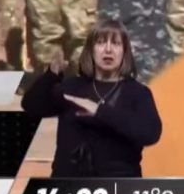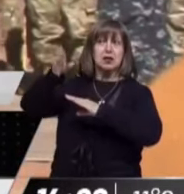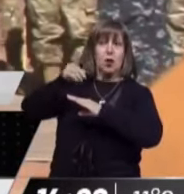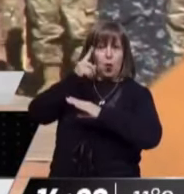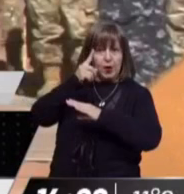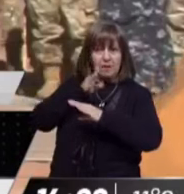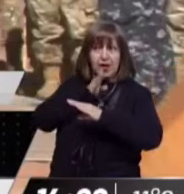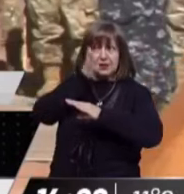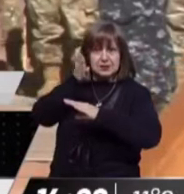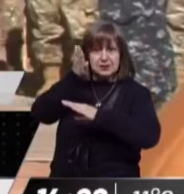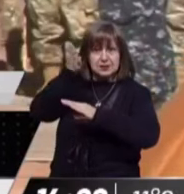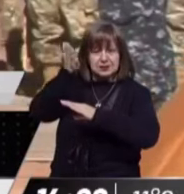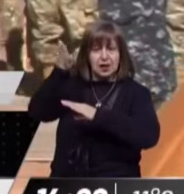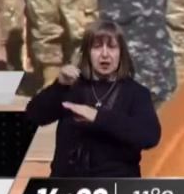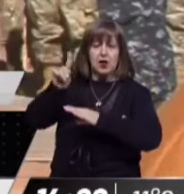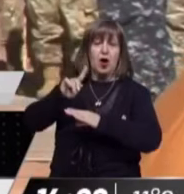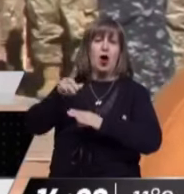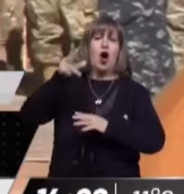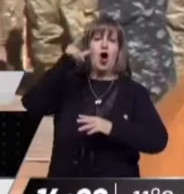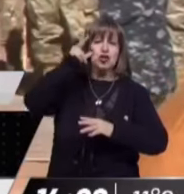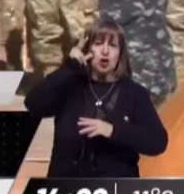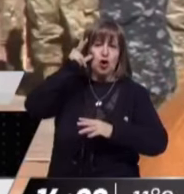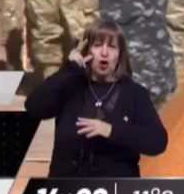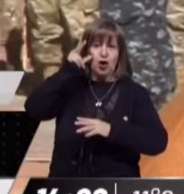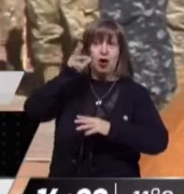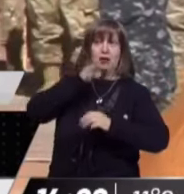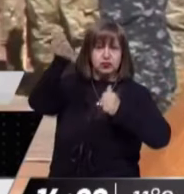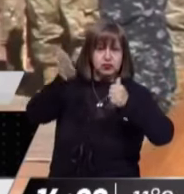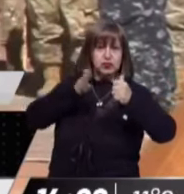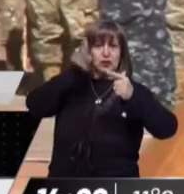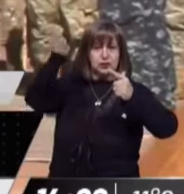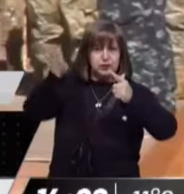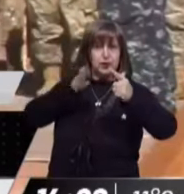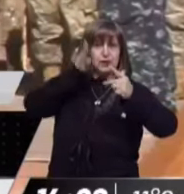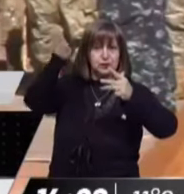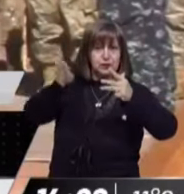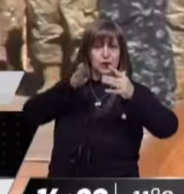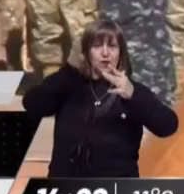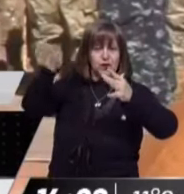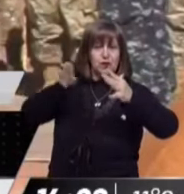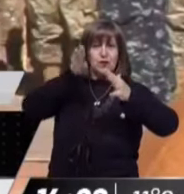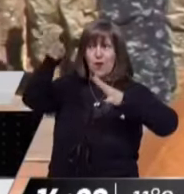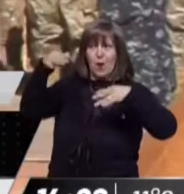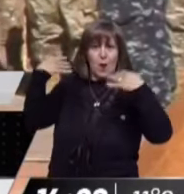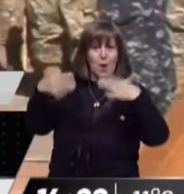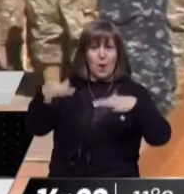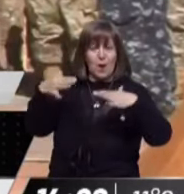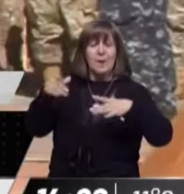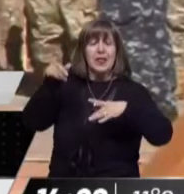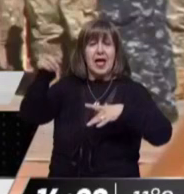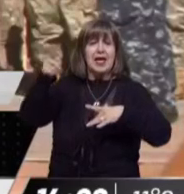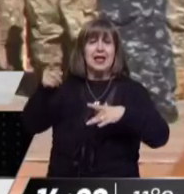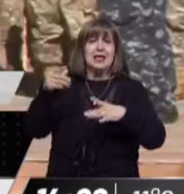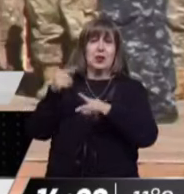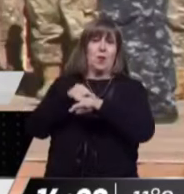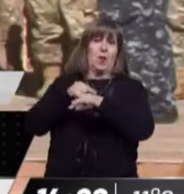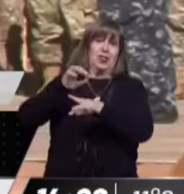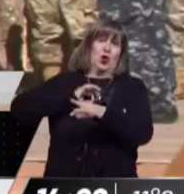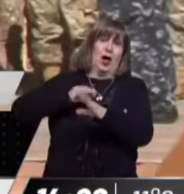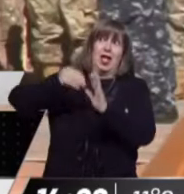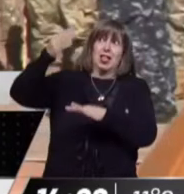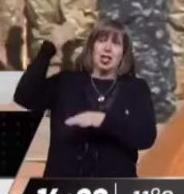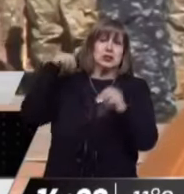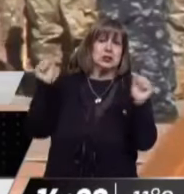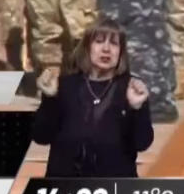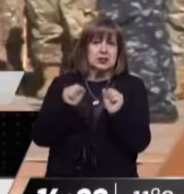de los Andes. Lo hizo en 8 oportunidades. Con todo lo que suponía en esos momentos.